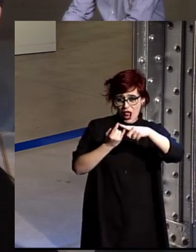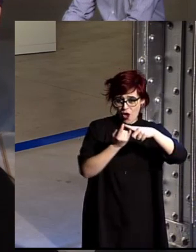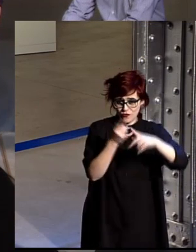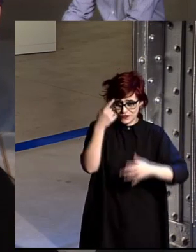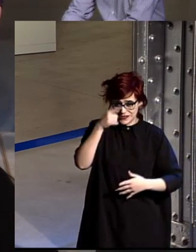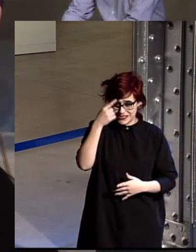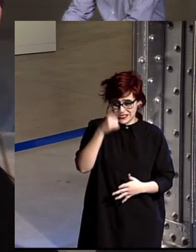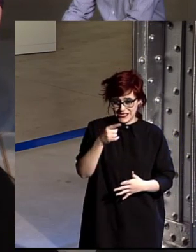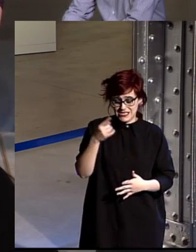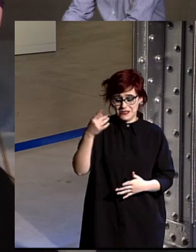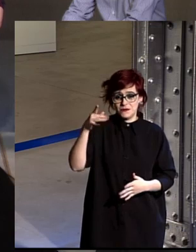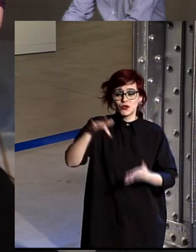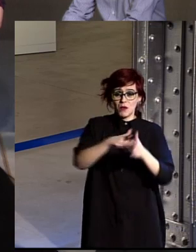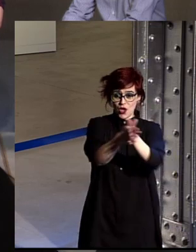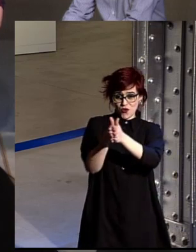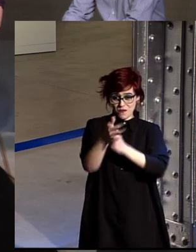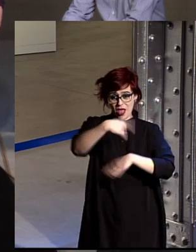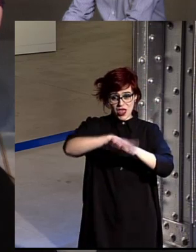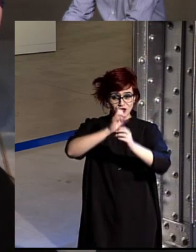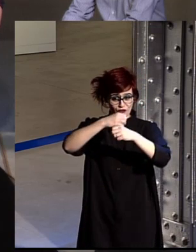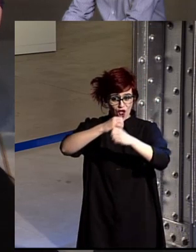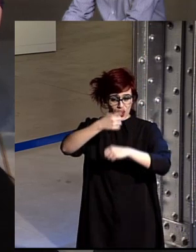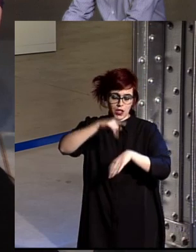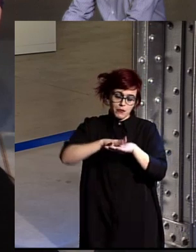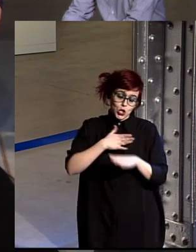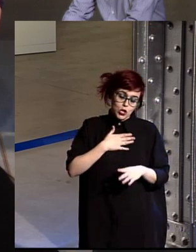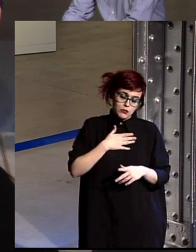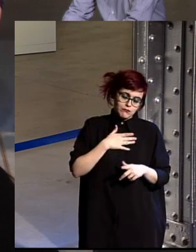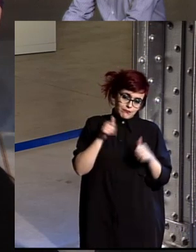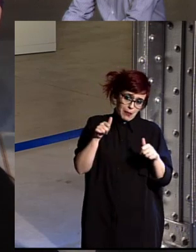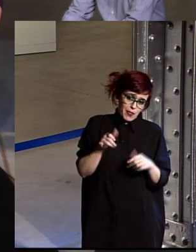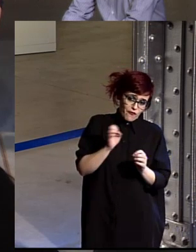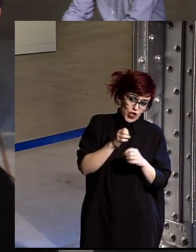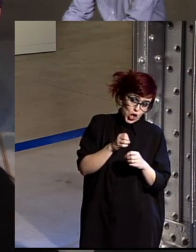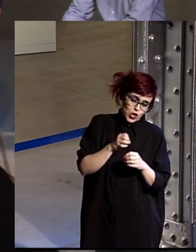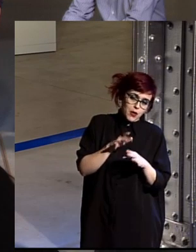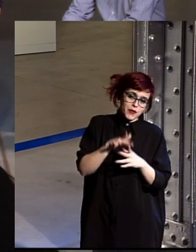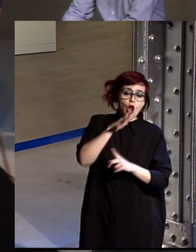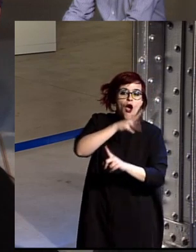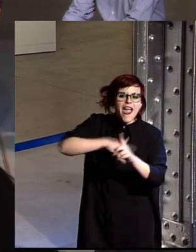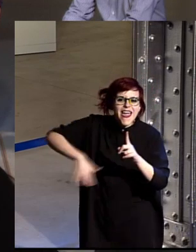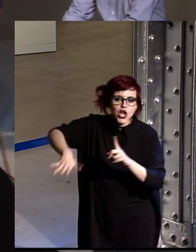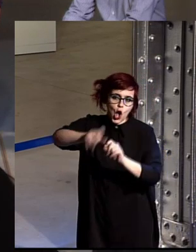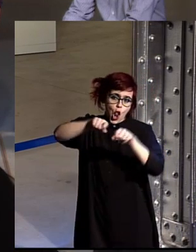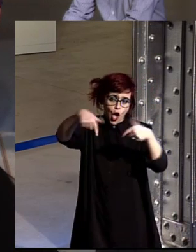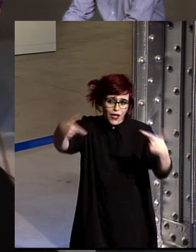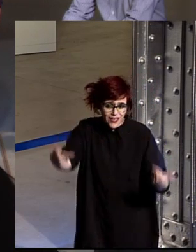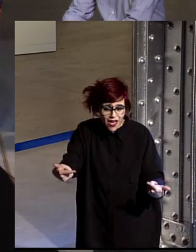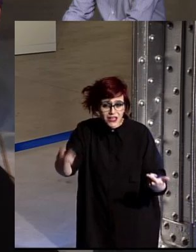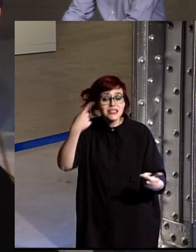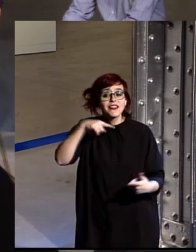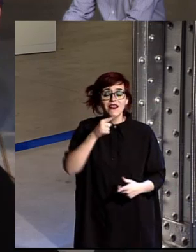aquí mis compañeros de biología, yo soy biólogo, ¿no? Pero los de ecología, etcétera, pues dirán que